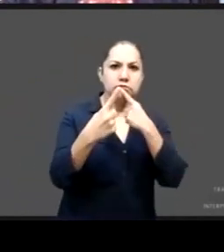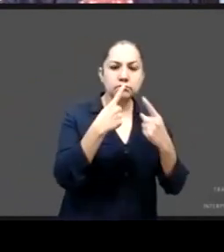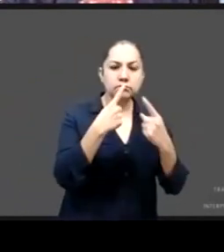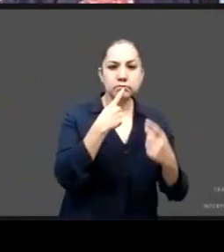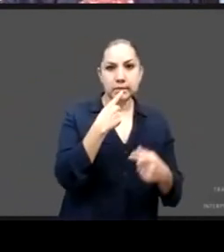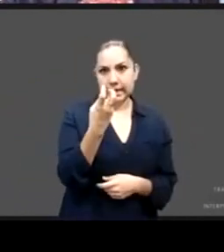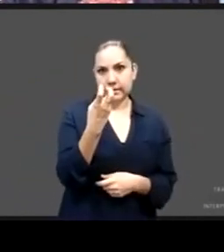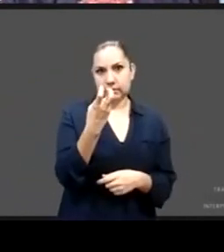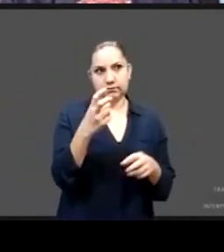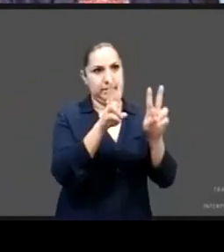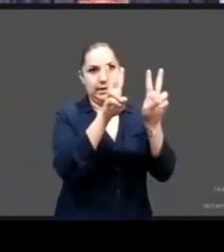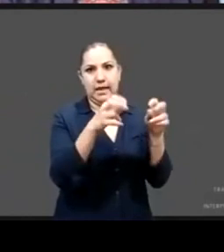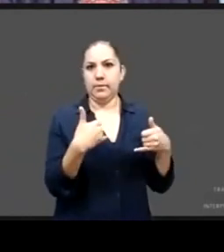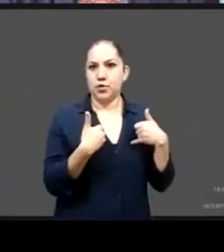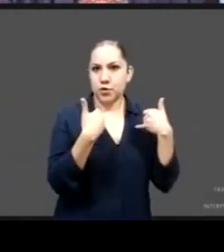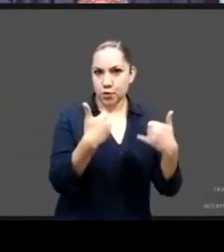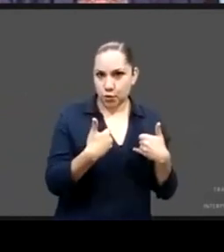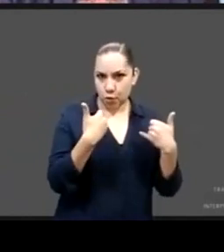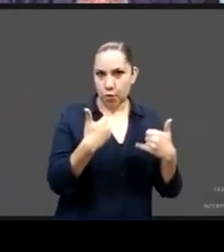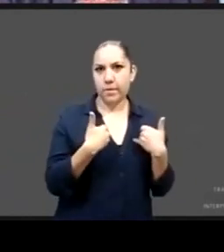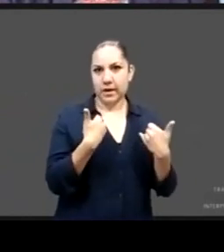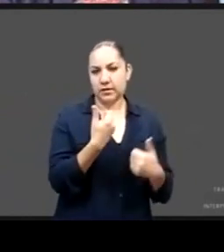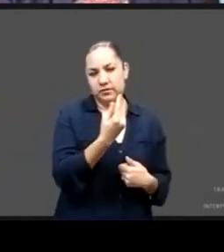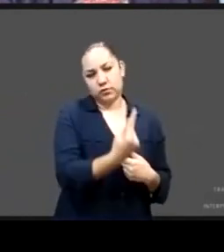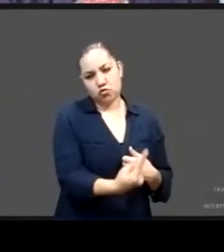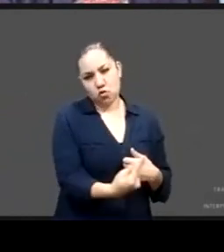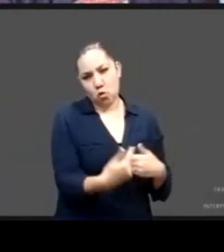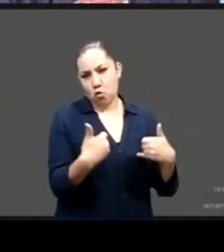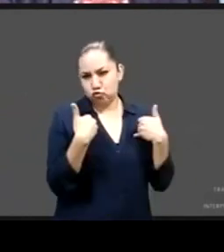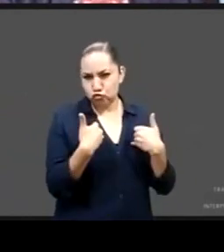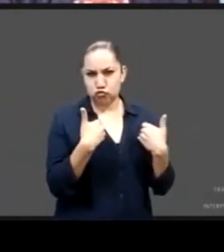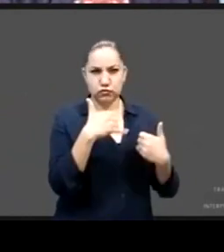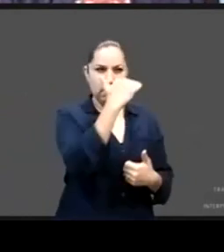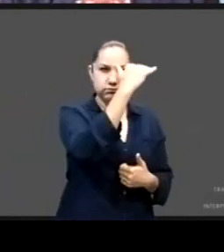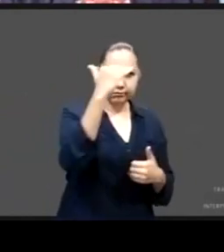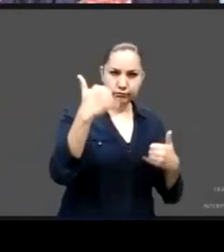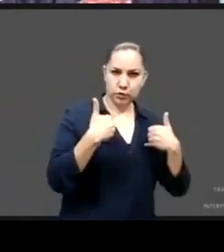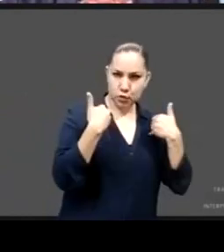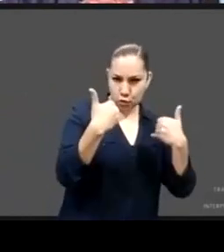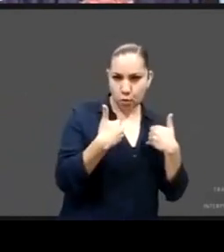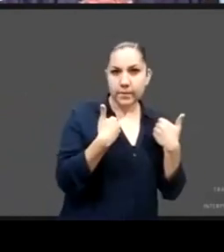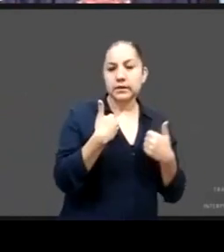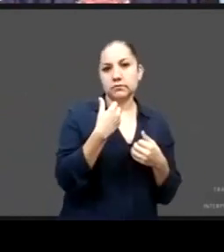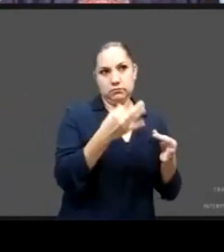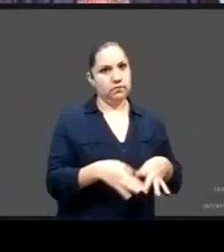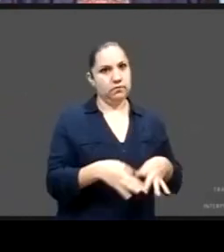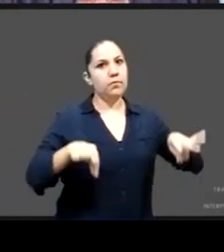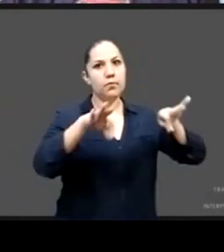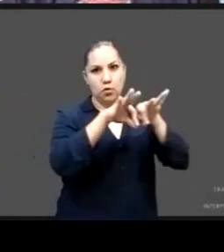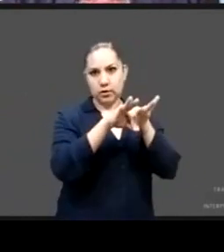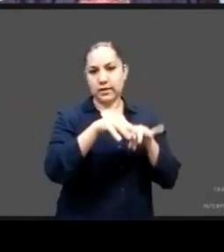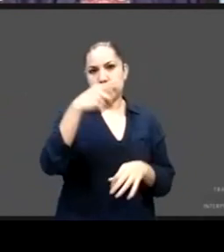de los adolescentes y los jóvenes, pero sobre todo lo que podemos construir y hacer con ellos. No